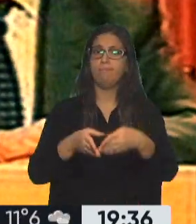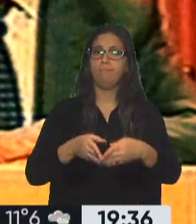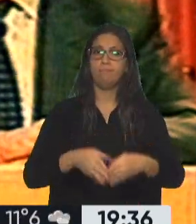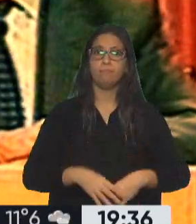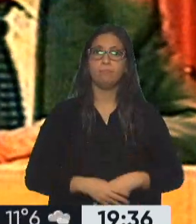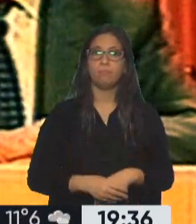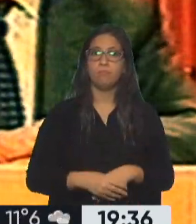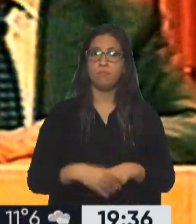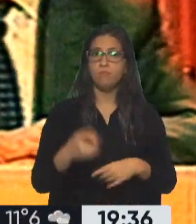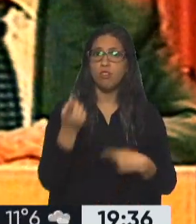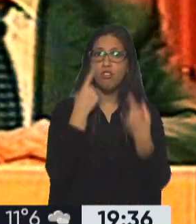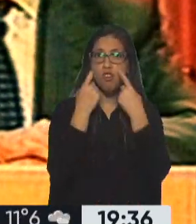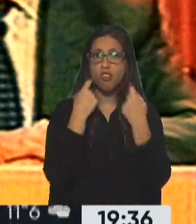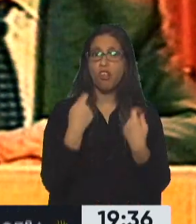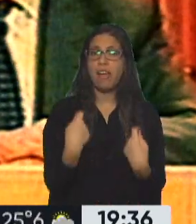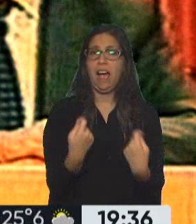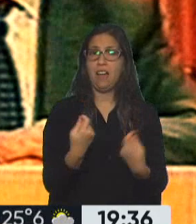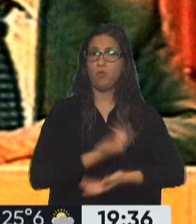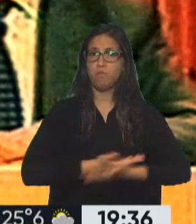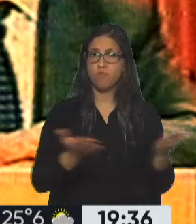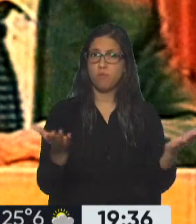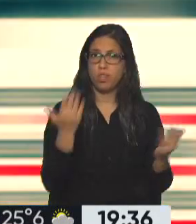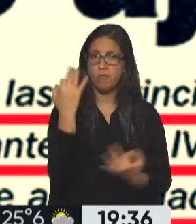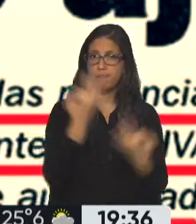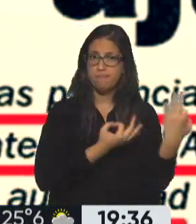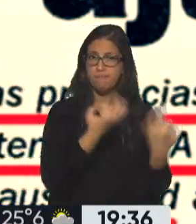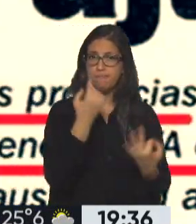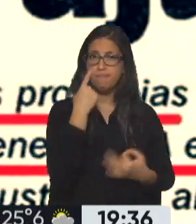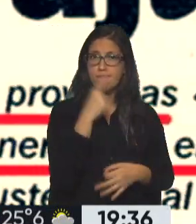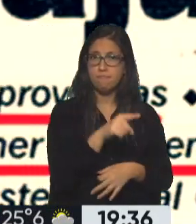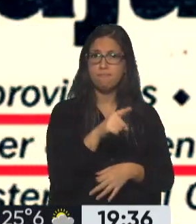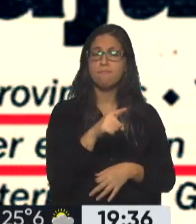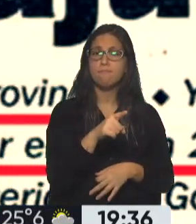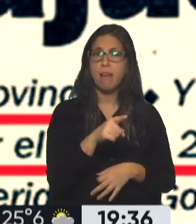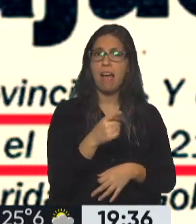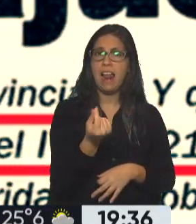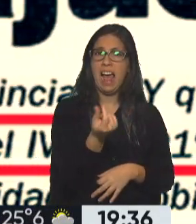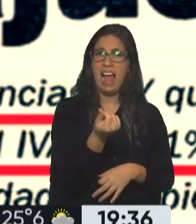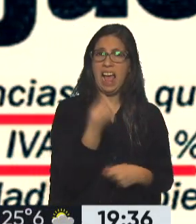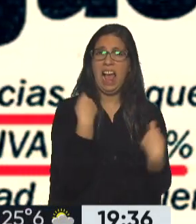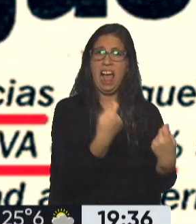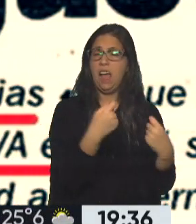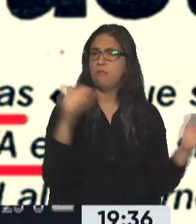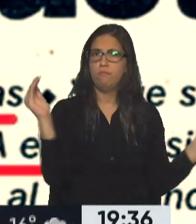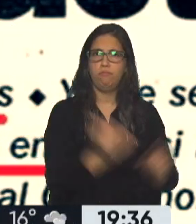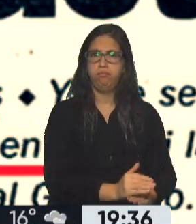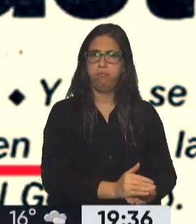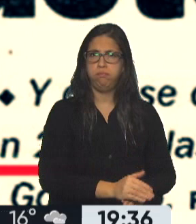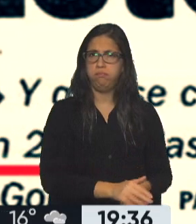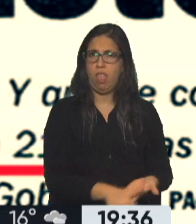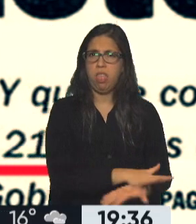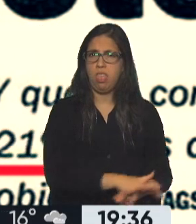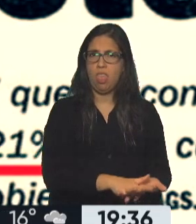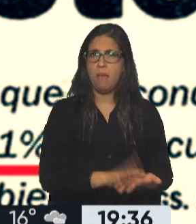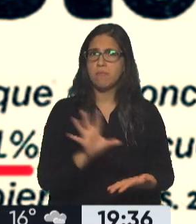el control del gasto público de tal forma de aplicar una extrema austeridad tanto en el gobierno nacional como en